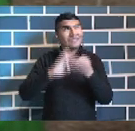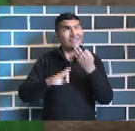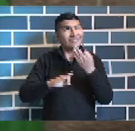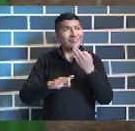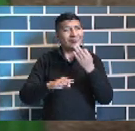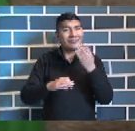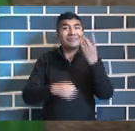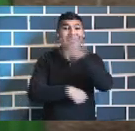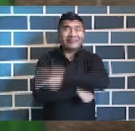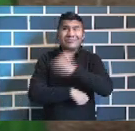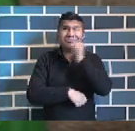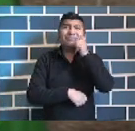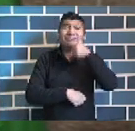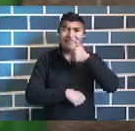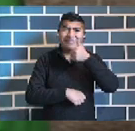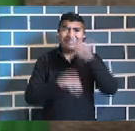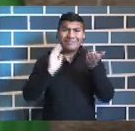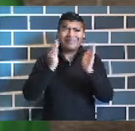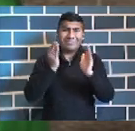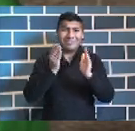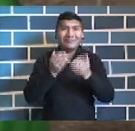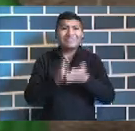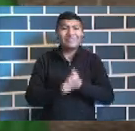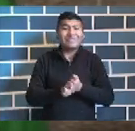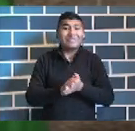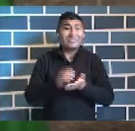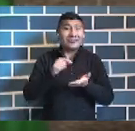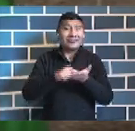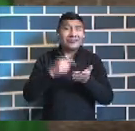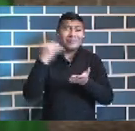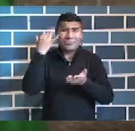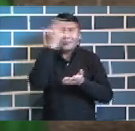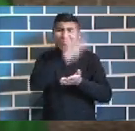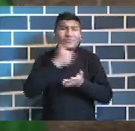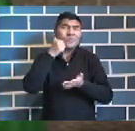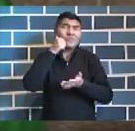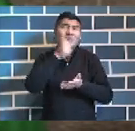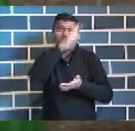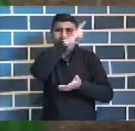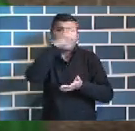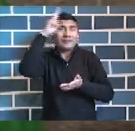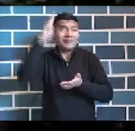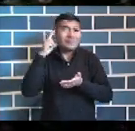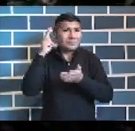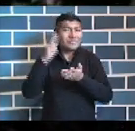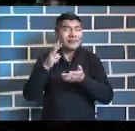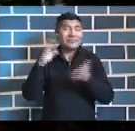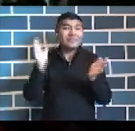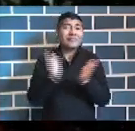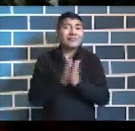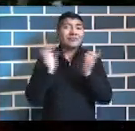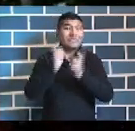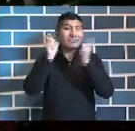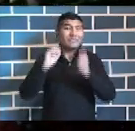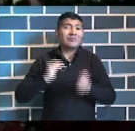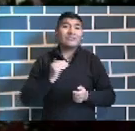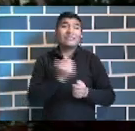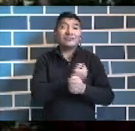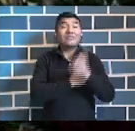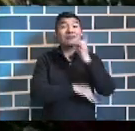día de mañana, inspirados en esta bella mujer, inspirados en el aniversario de nuestra